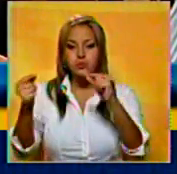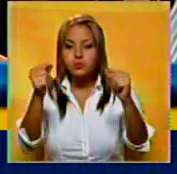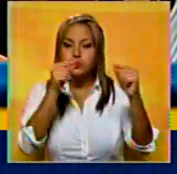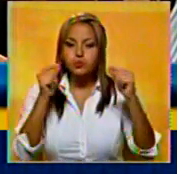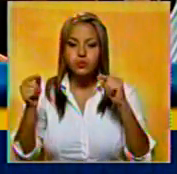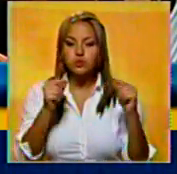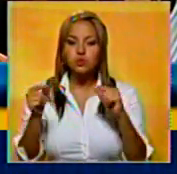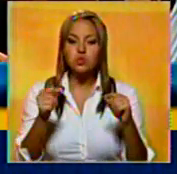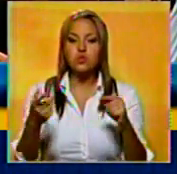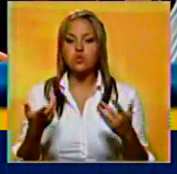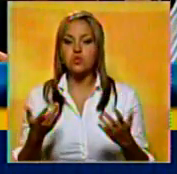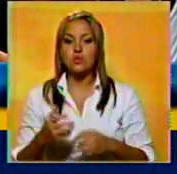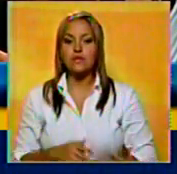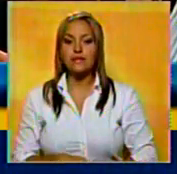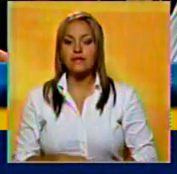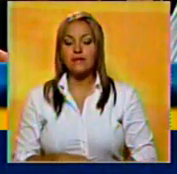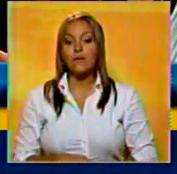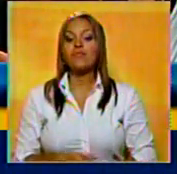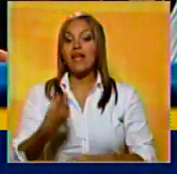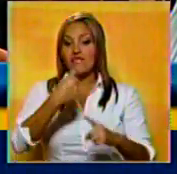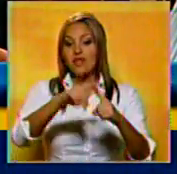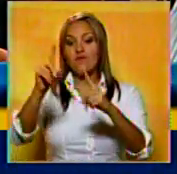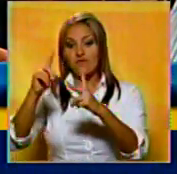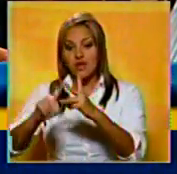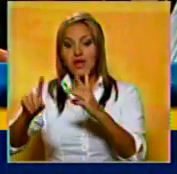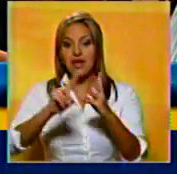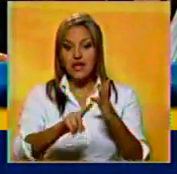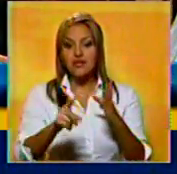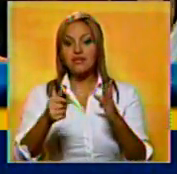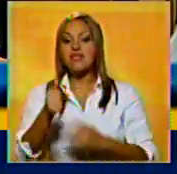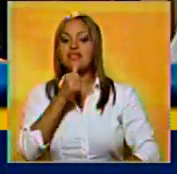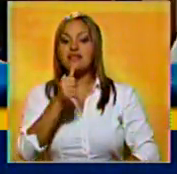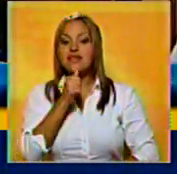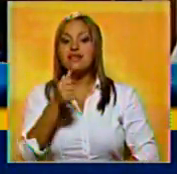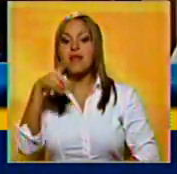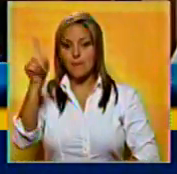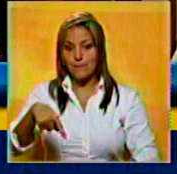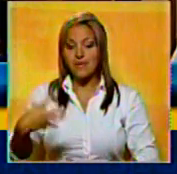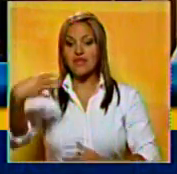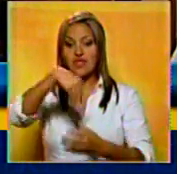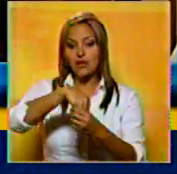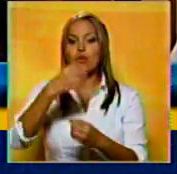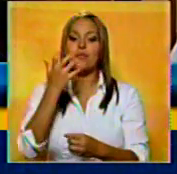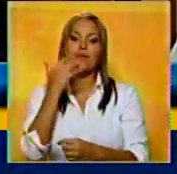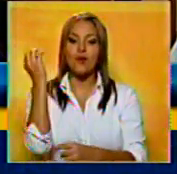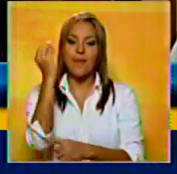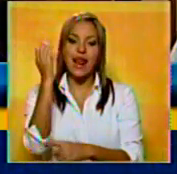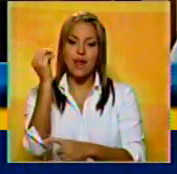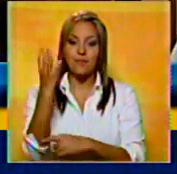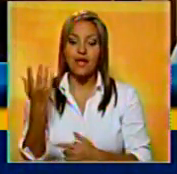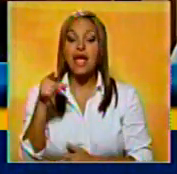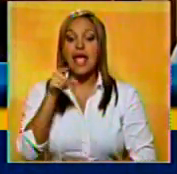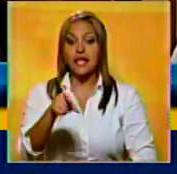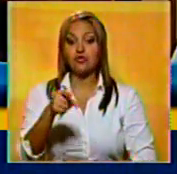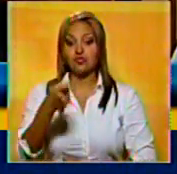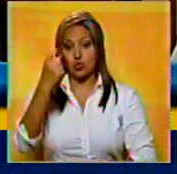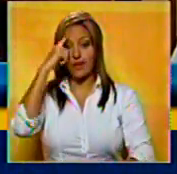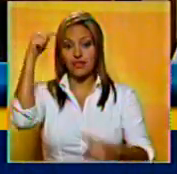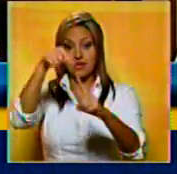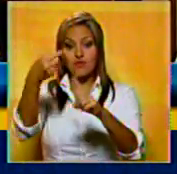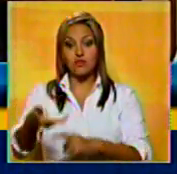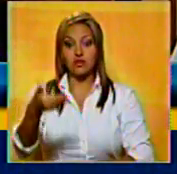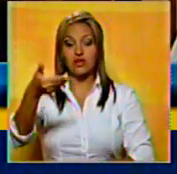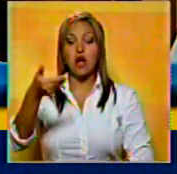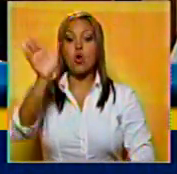discusión entre los distintos actores y en las instancias como por ejemplo el Parlamento es un camino adecuado.